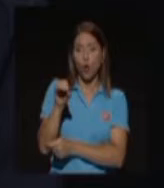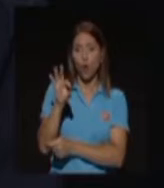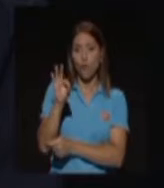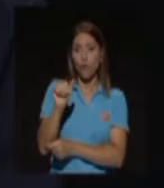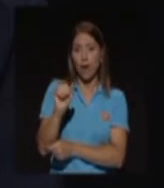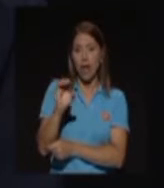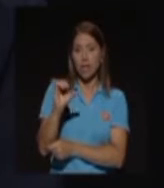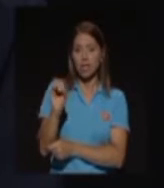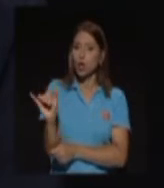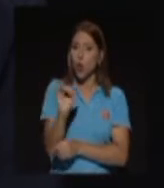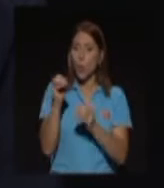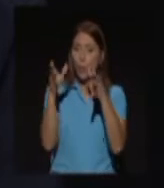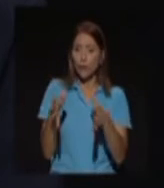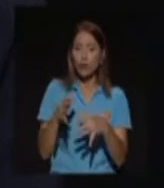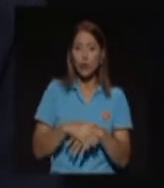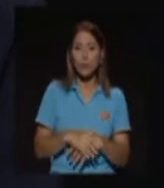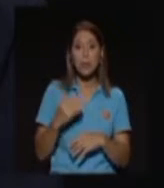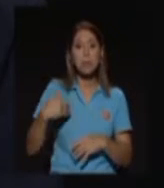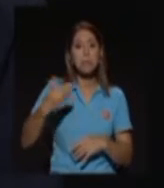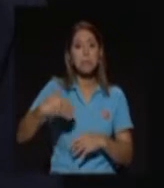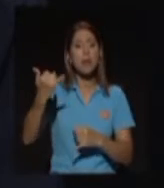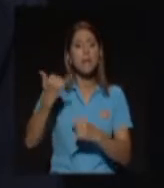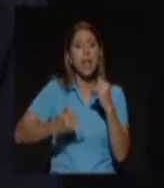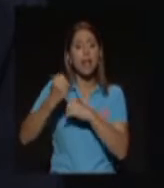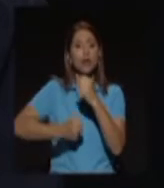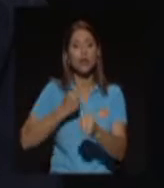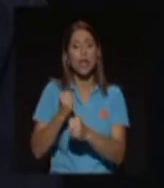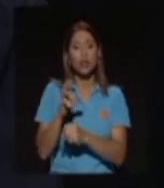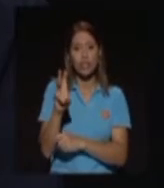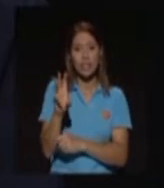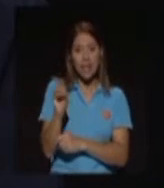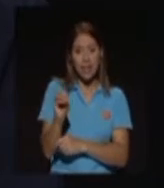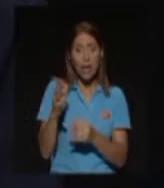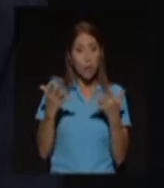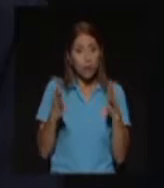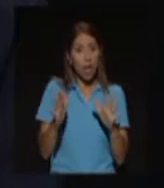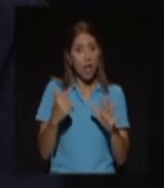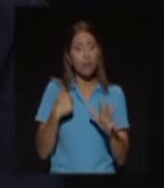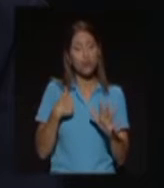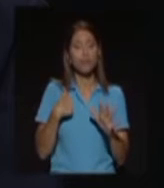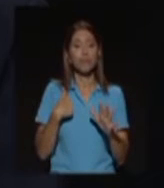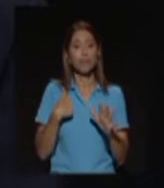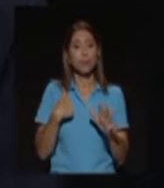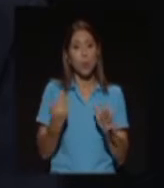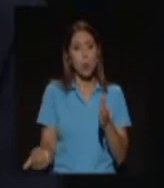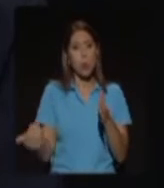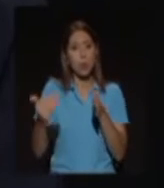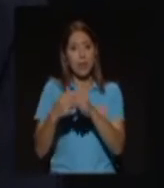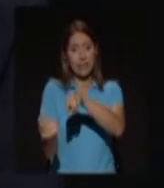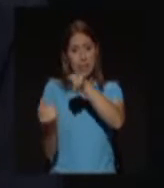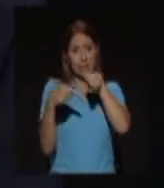Posteriormente, al final de los años 60, una vez que hube regresado de Estados